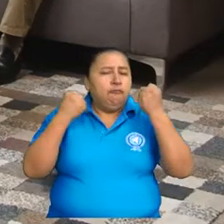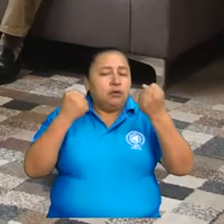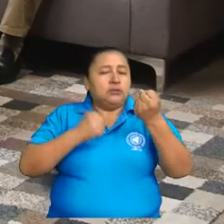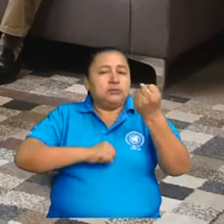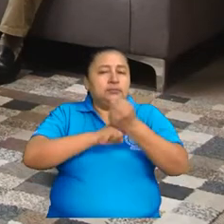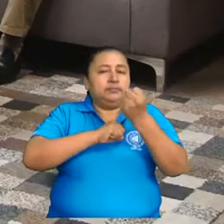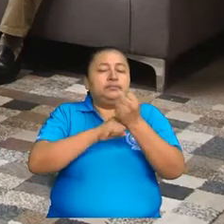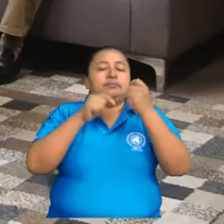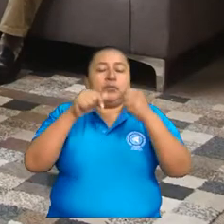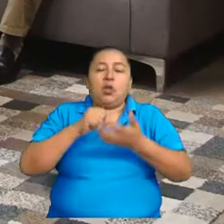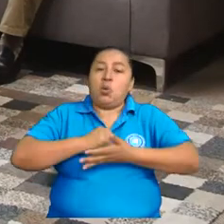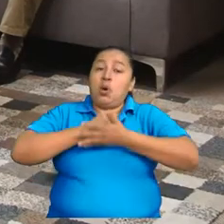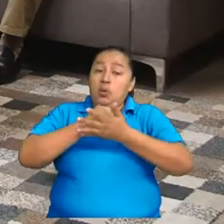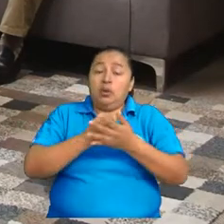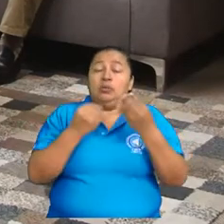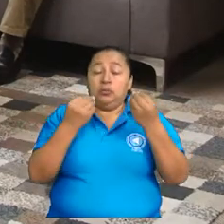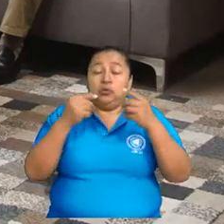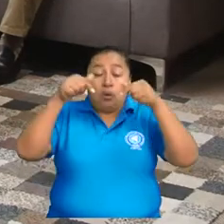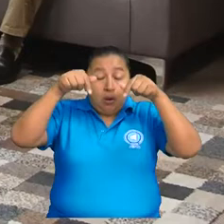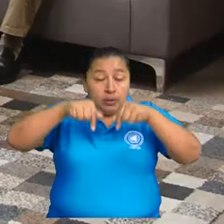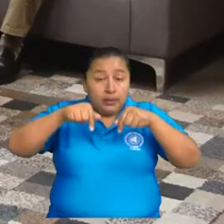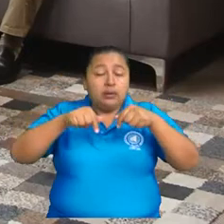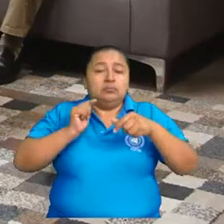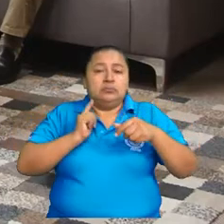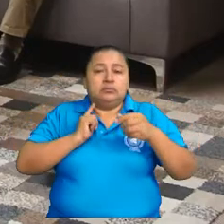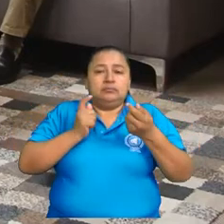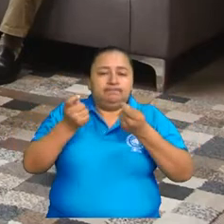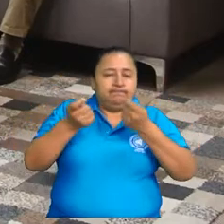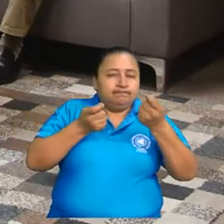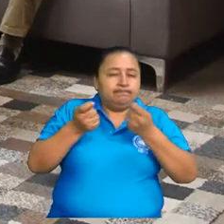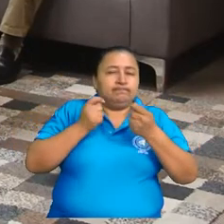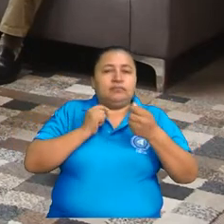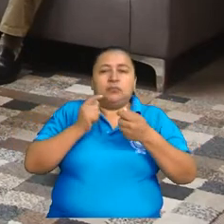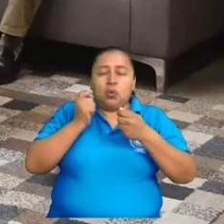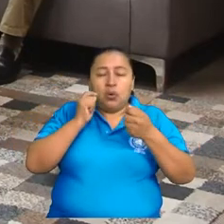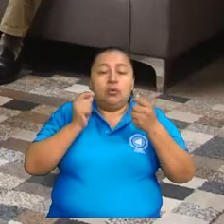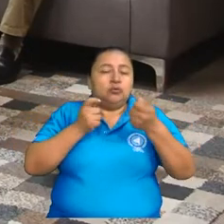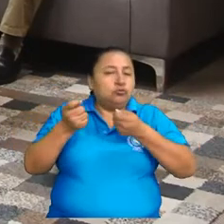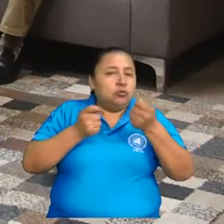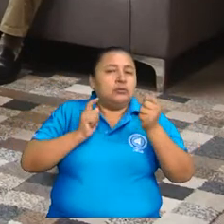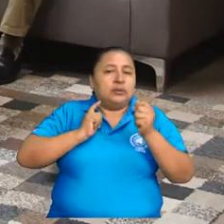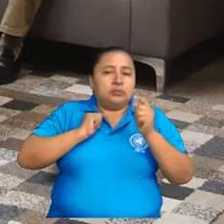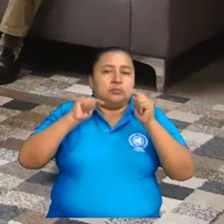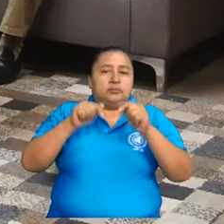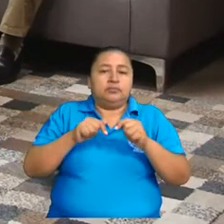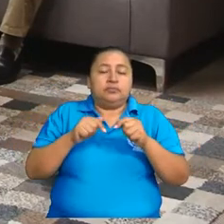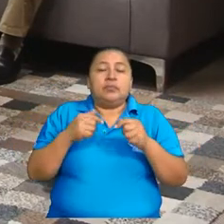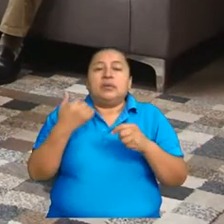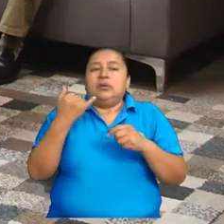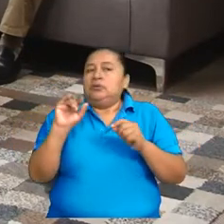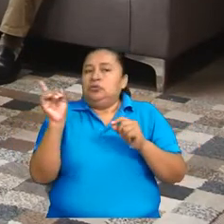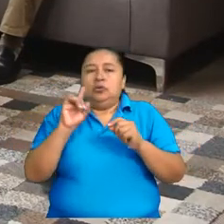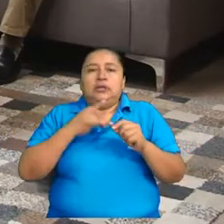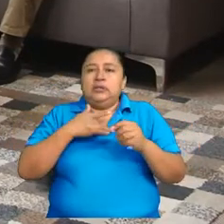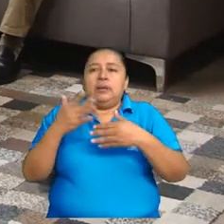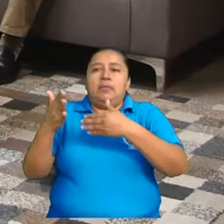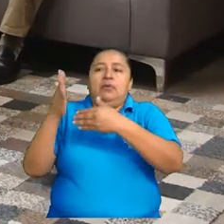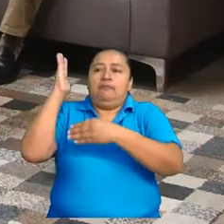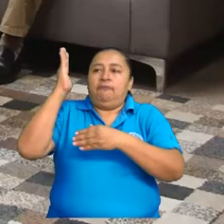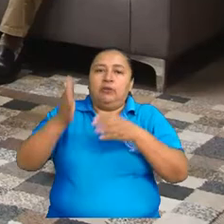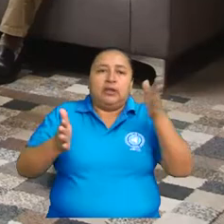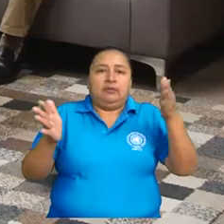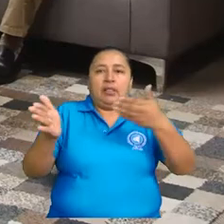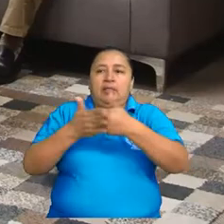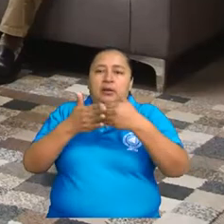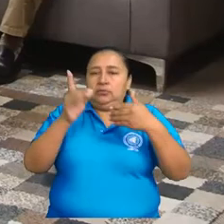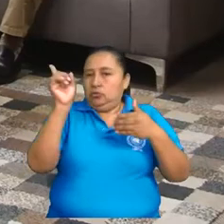a nosotros, que nos ha ayudado hasta este momento a tener este nivel de contención, pues, sin necesidad de cerrar la frontera,